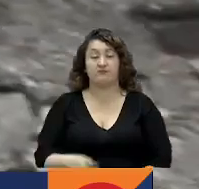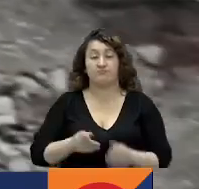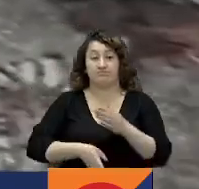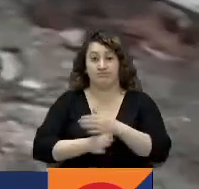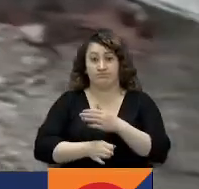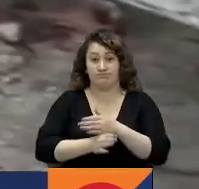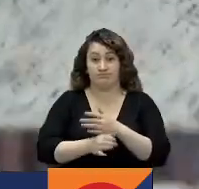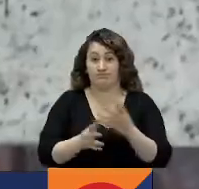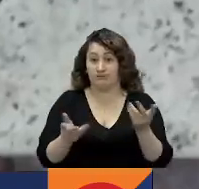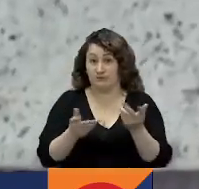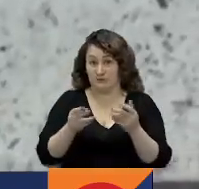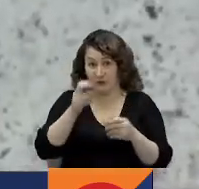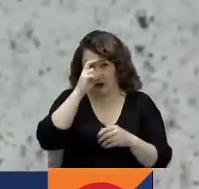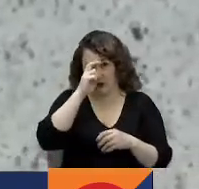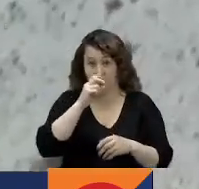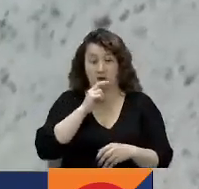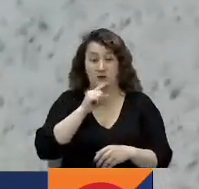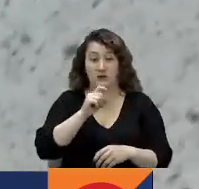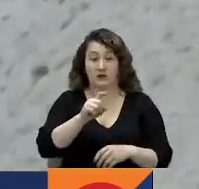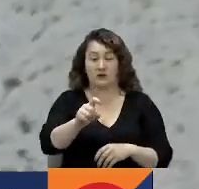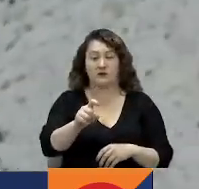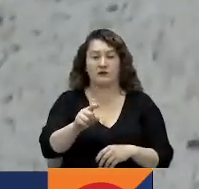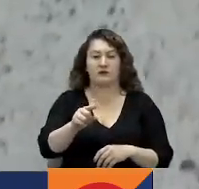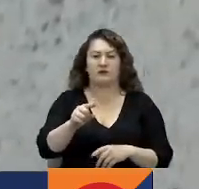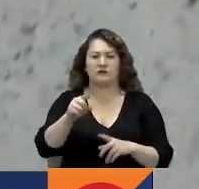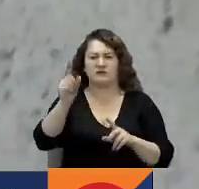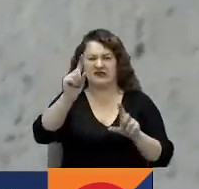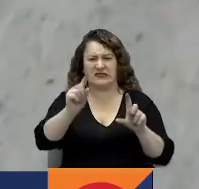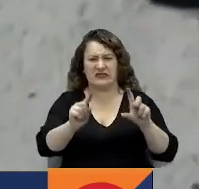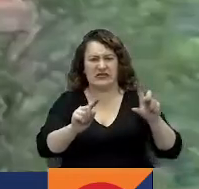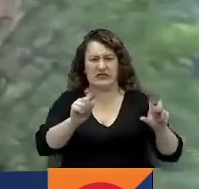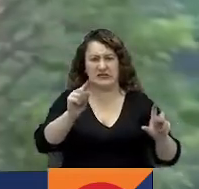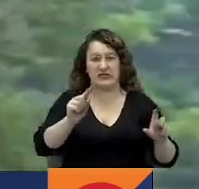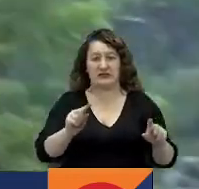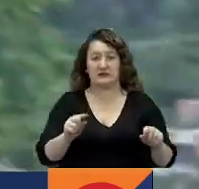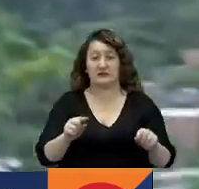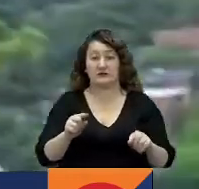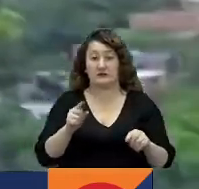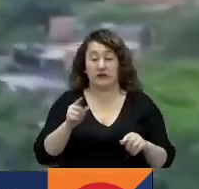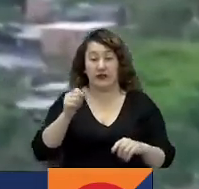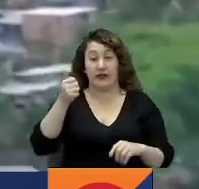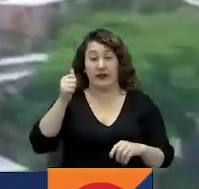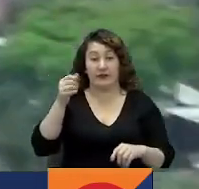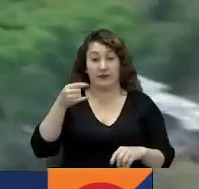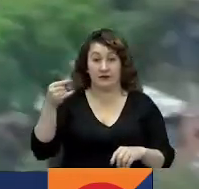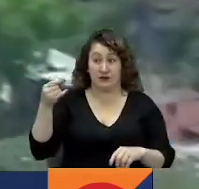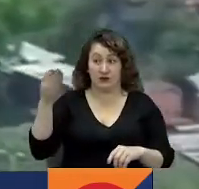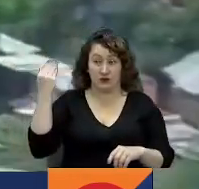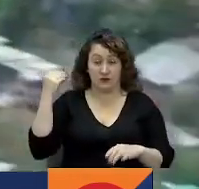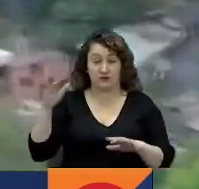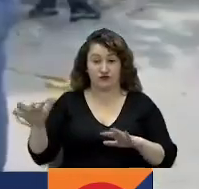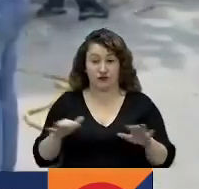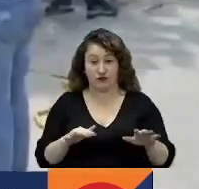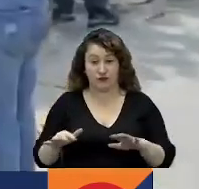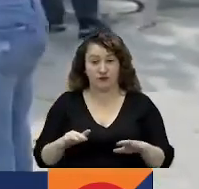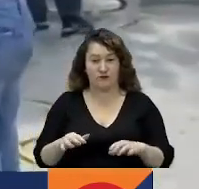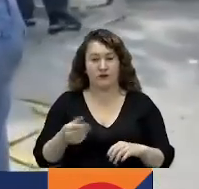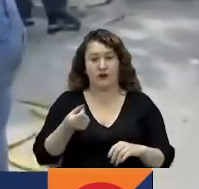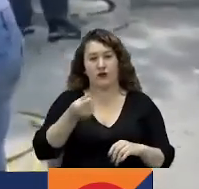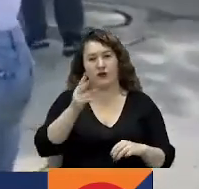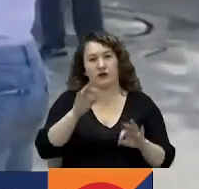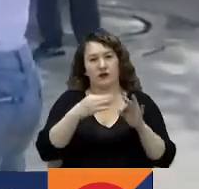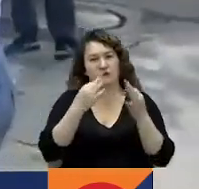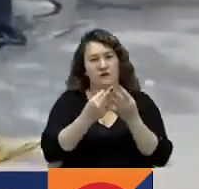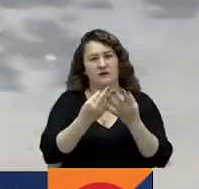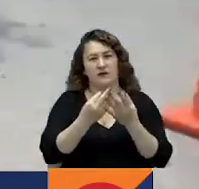familias en el norte de Bucaramanga por las grietas en viviendas afectadas por el sismo del pasado 10 de marzo. 12 familias más tuvieron que